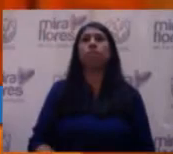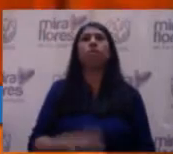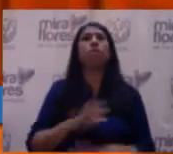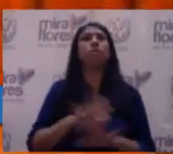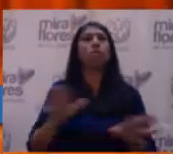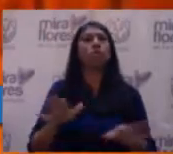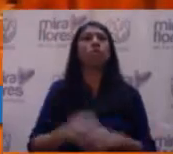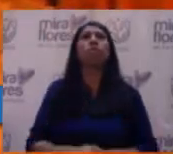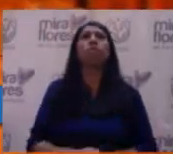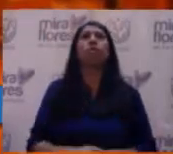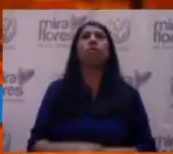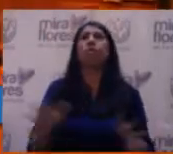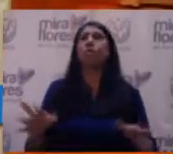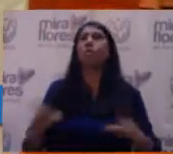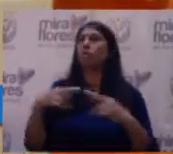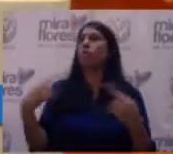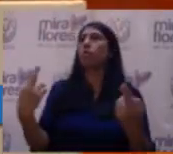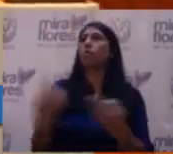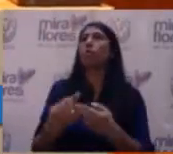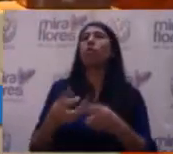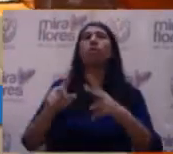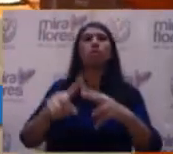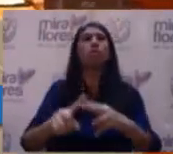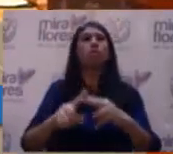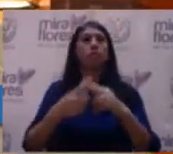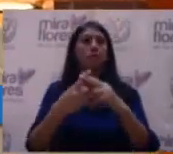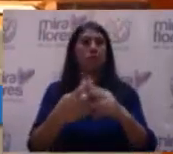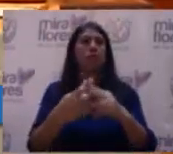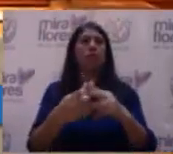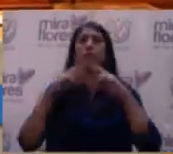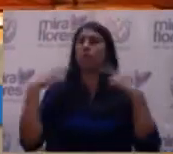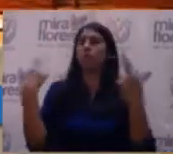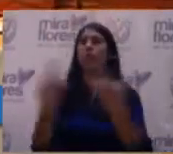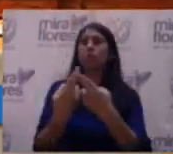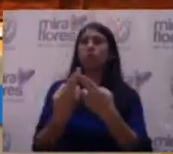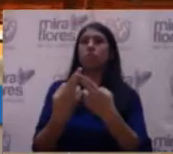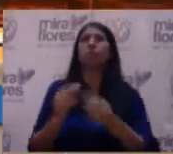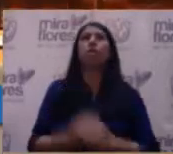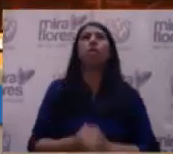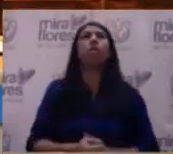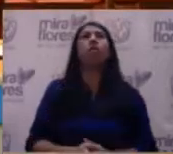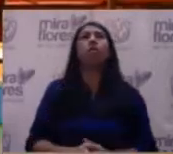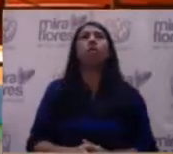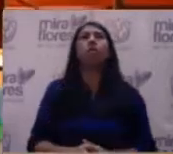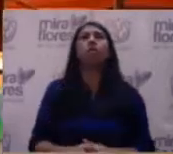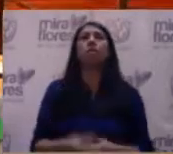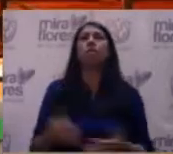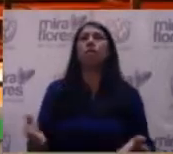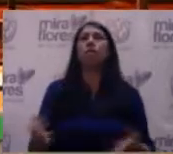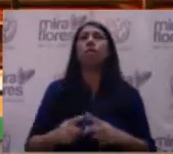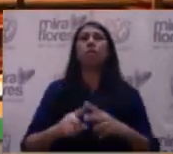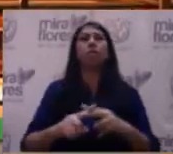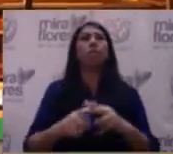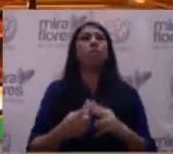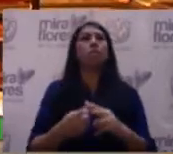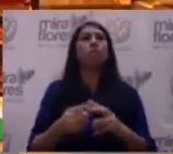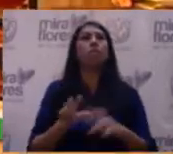alcalde. Muy bien, con el quórum reglamentario damos por instalada la sesión y vamos a lo que es el punto inicial.